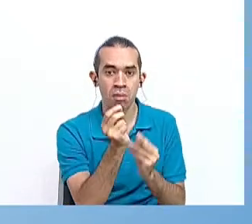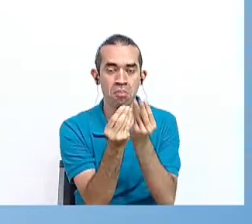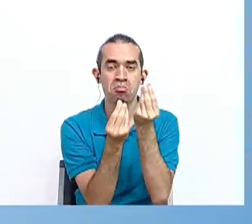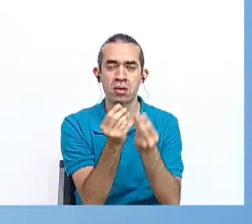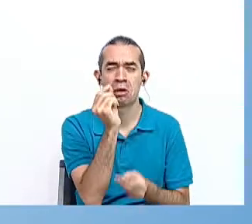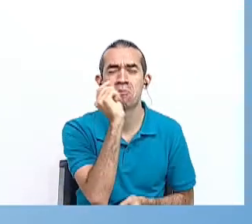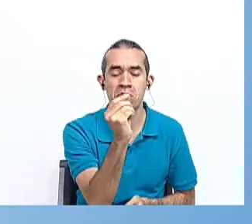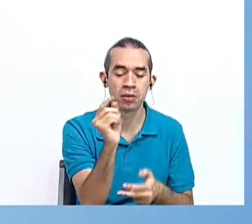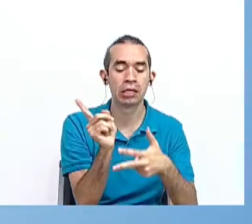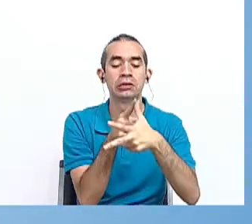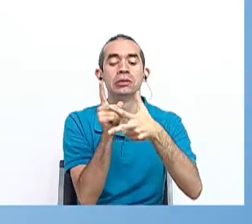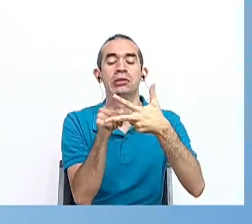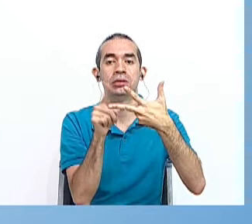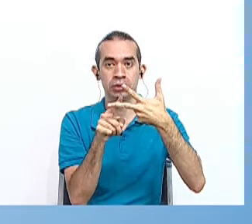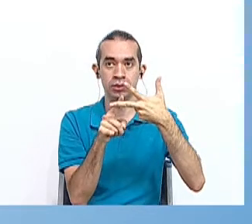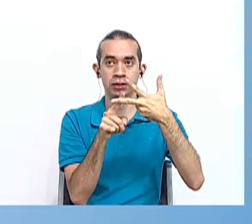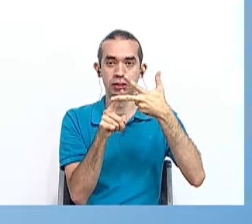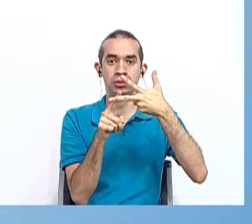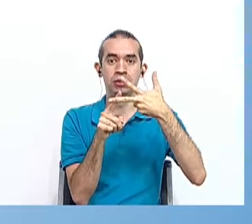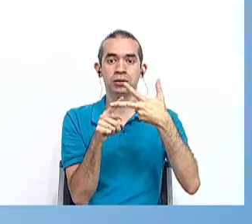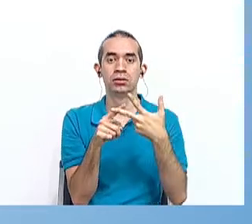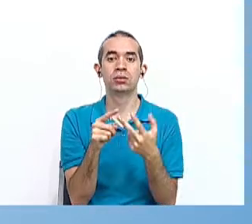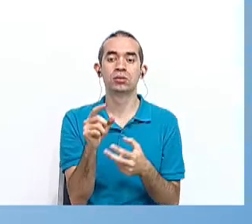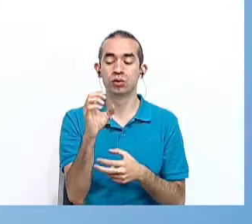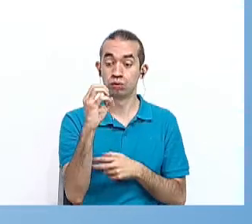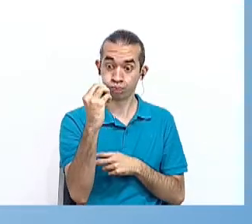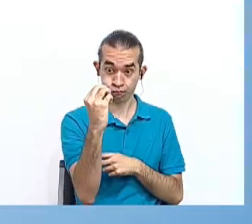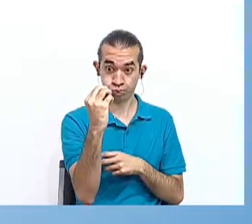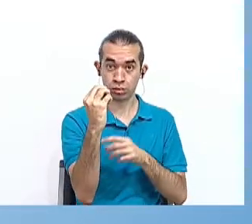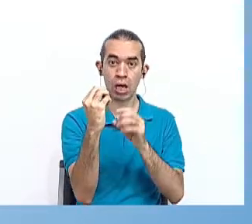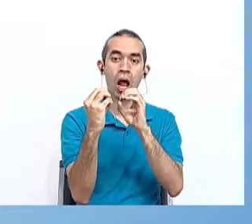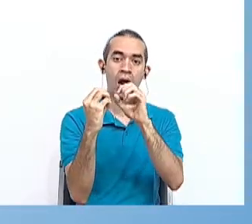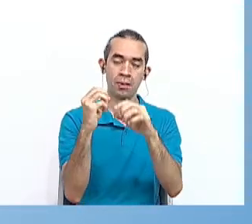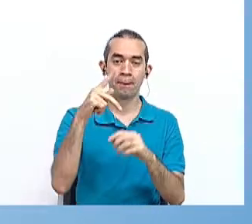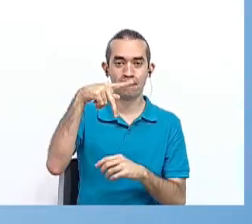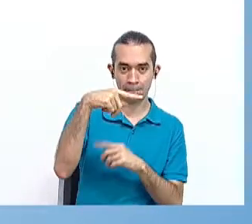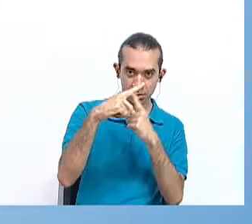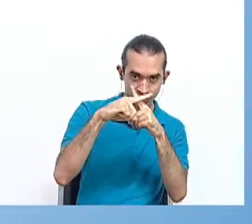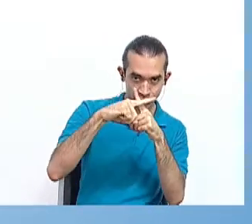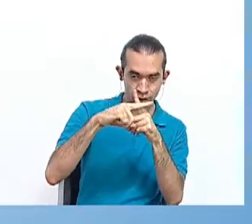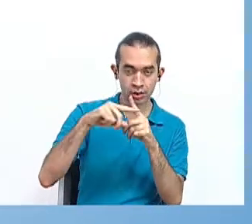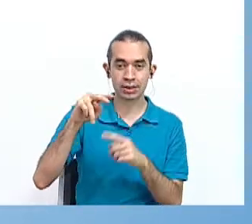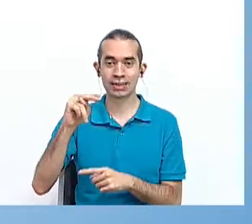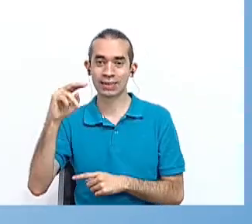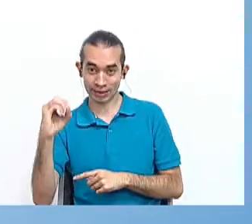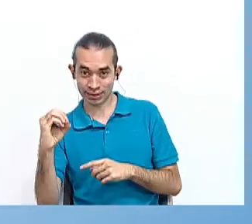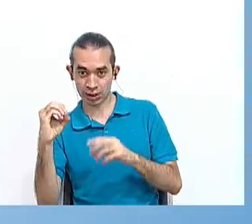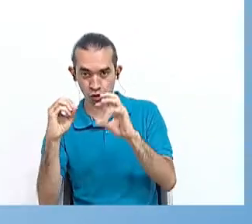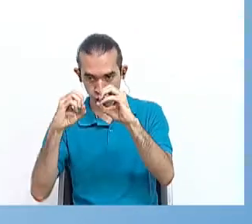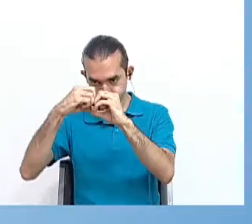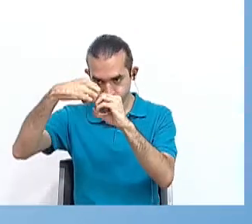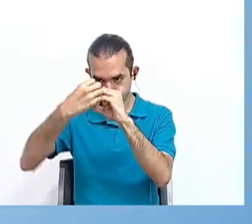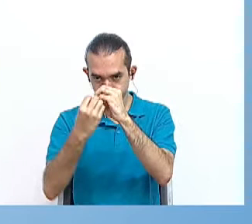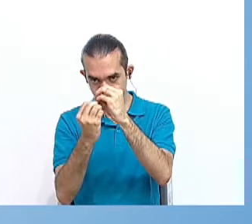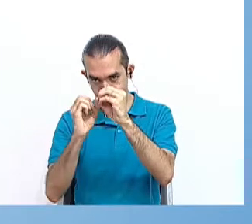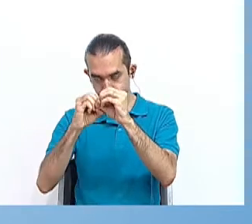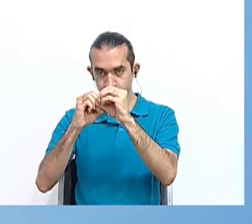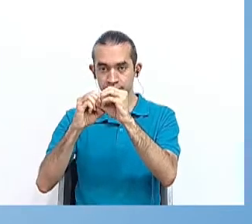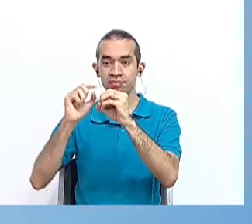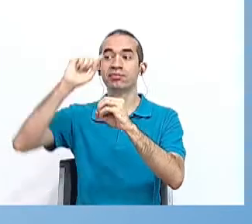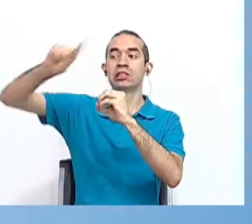por 3 partículas subatómicas: los protones, los neutrones que se encuentran en el núcleo y